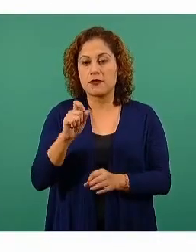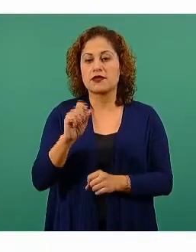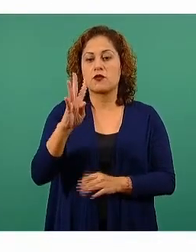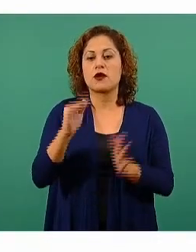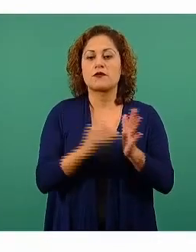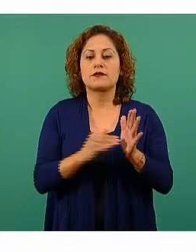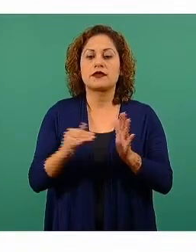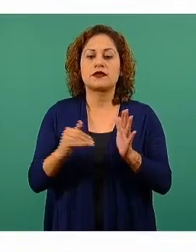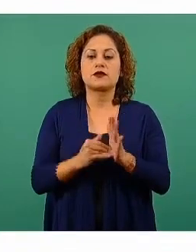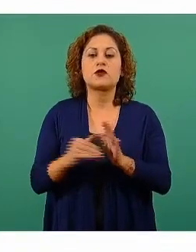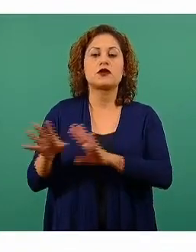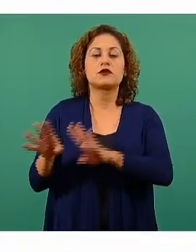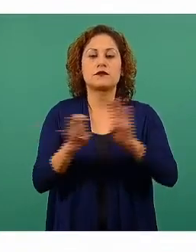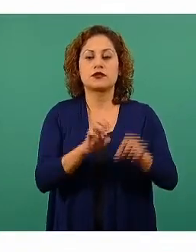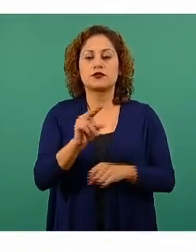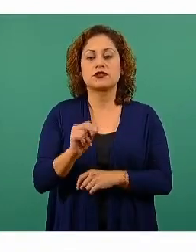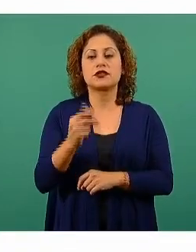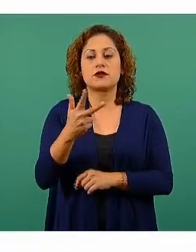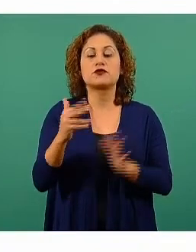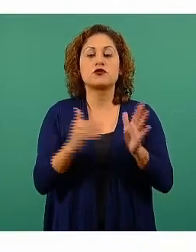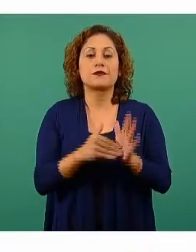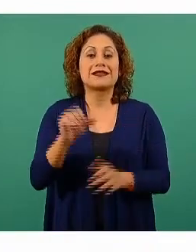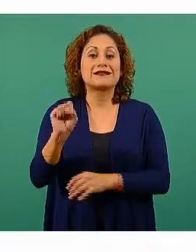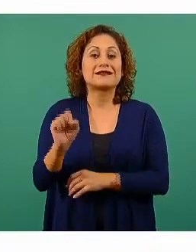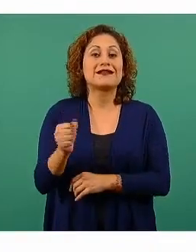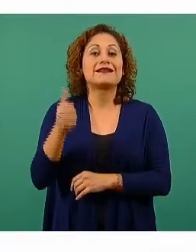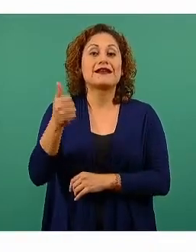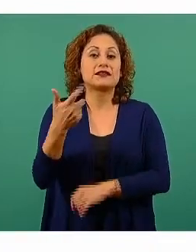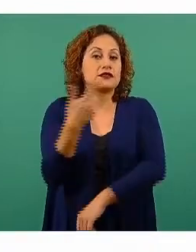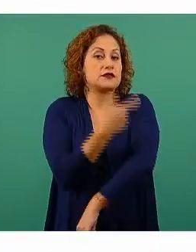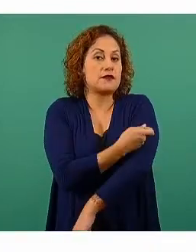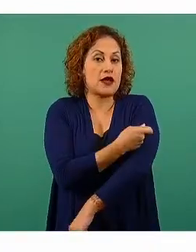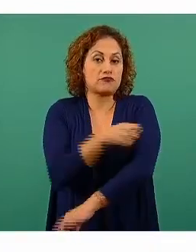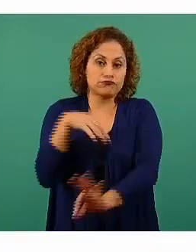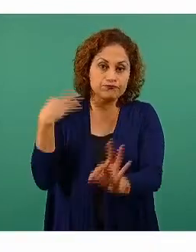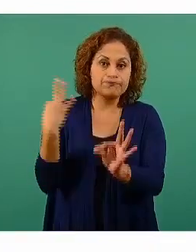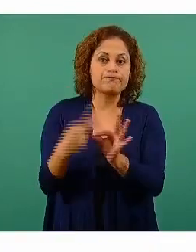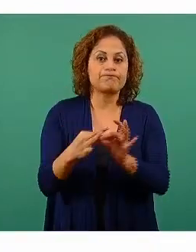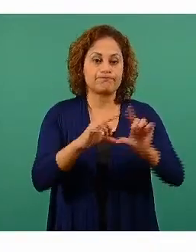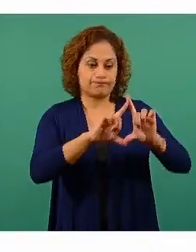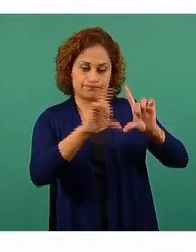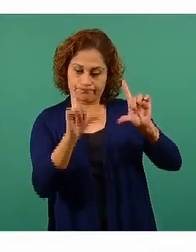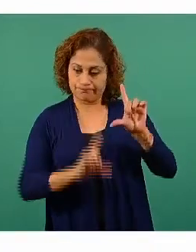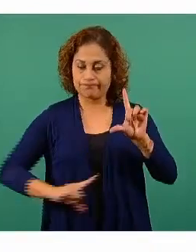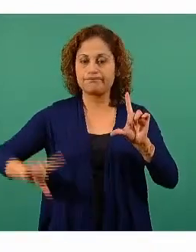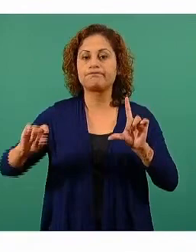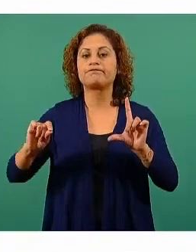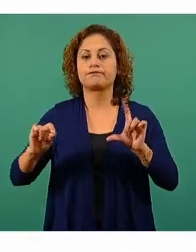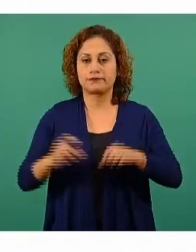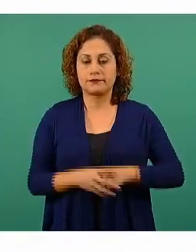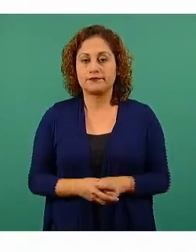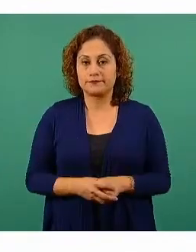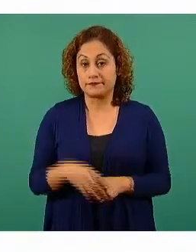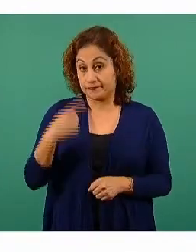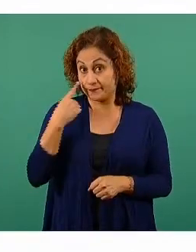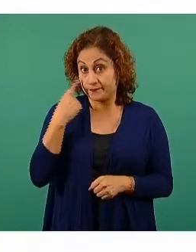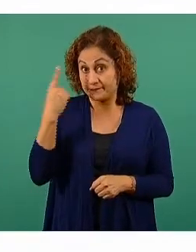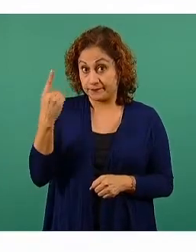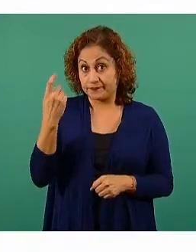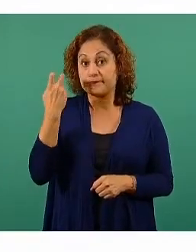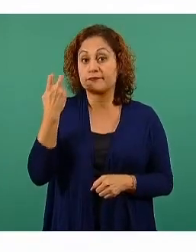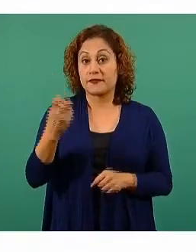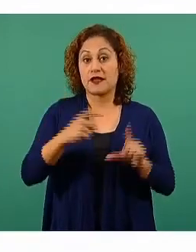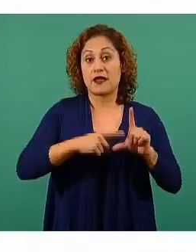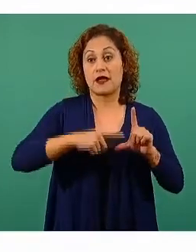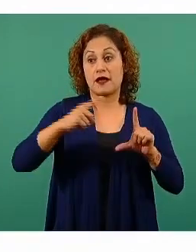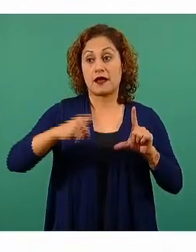24.988.066 dosis de vacuna que se han puesto hasta el momento. Recordar que esta gráfica precisamente tiene ese propósito, es el